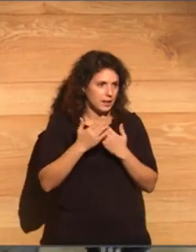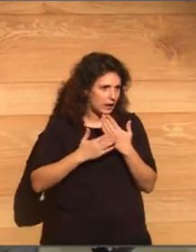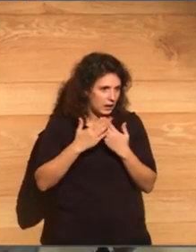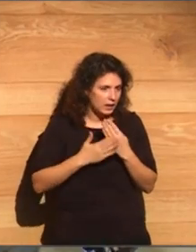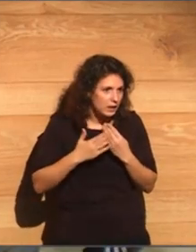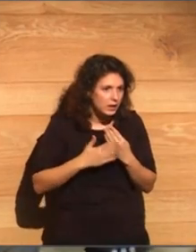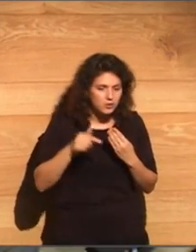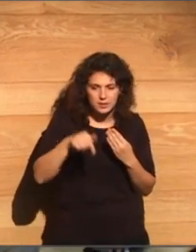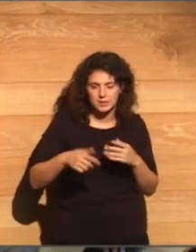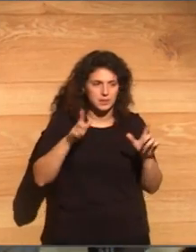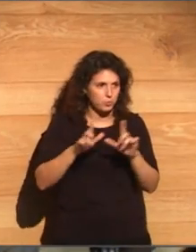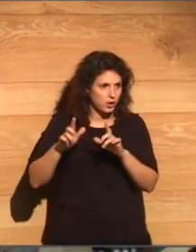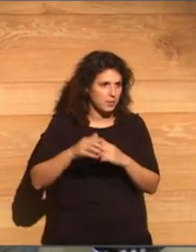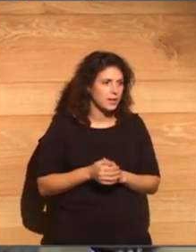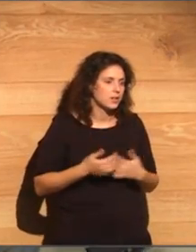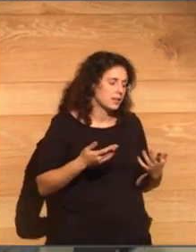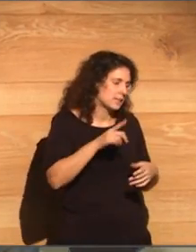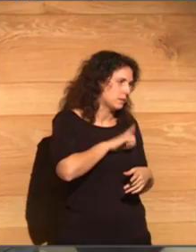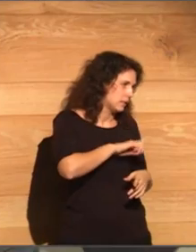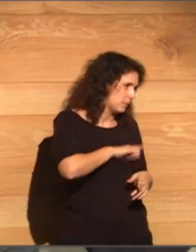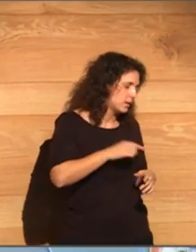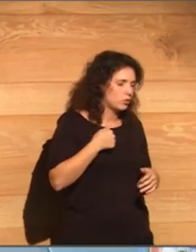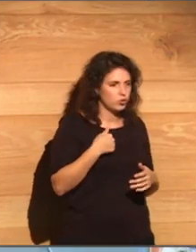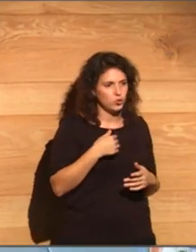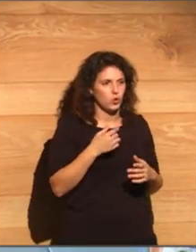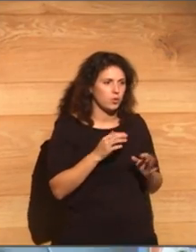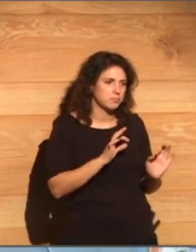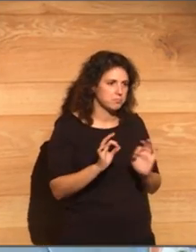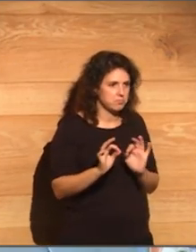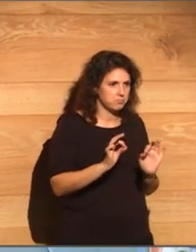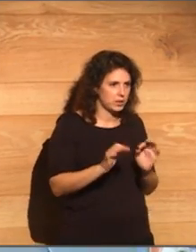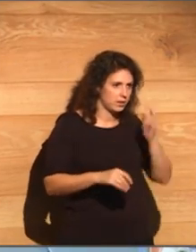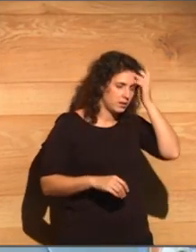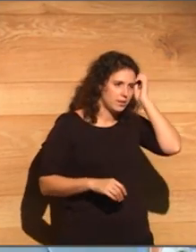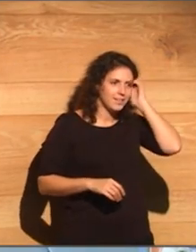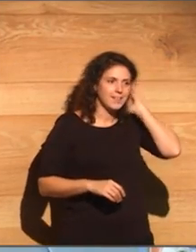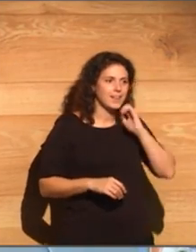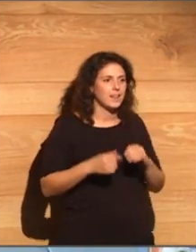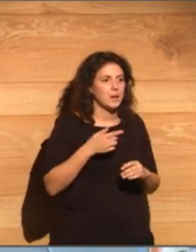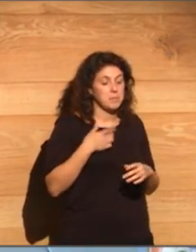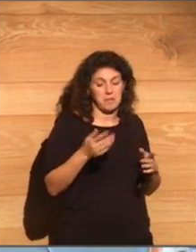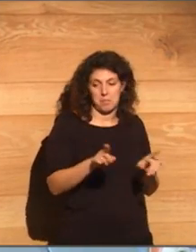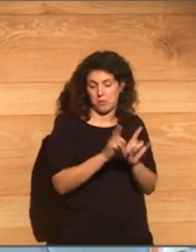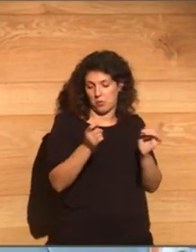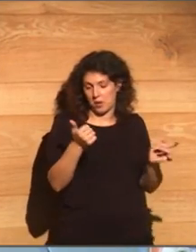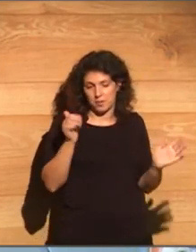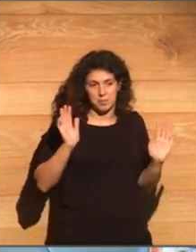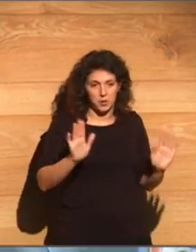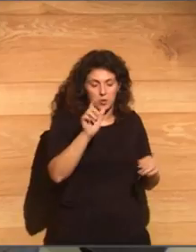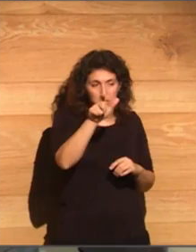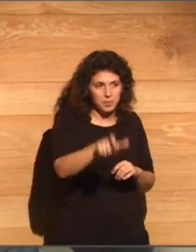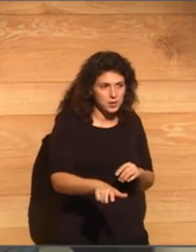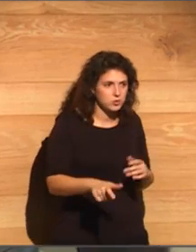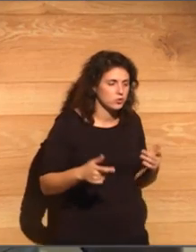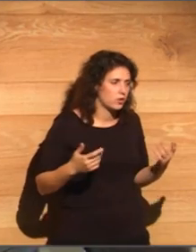ser loca. Vale, hay que acompañar el sentimiento, lo típico. Yo mi protocolo, sí, hay cuánto lo siento y tal. Bueno, en fin, era una cuestión. La verdad es que me da un poco igual, pero bueno, estás con una persona por las